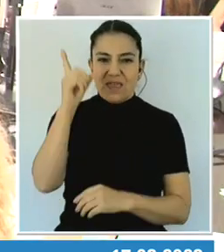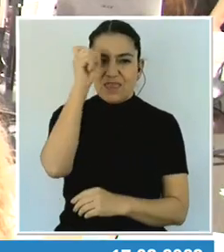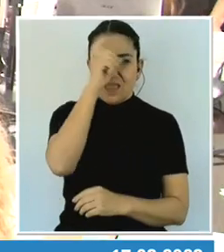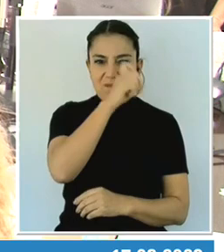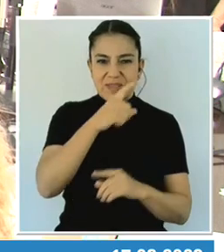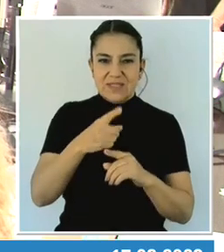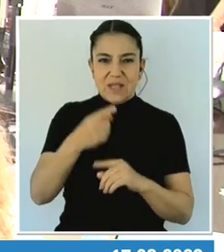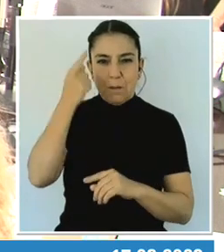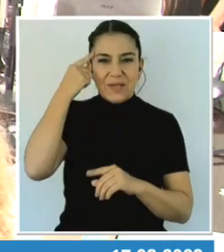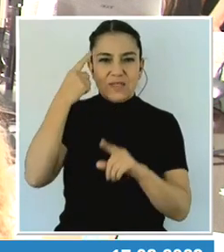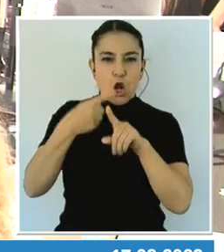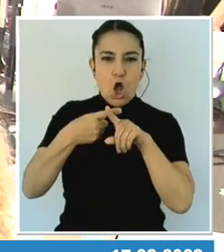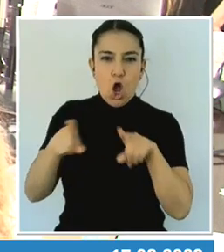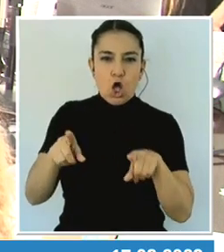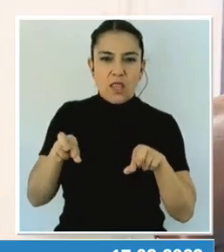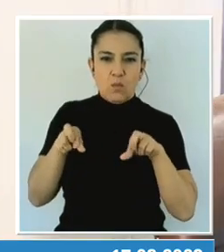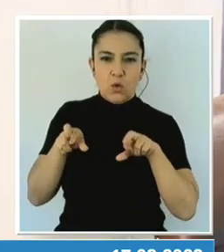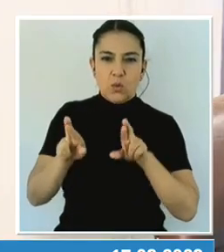oportunidad.